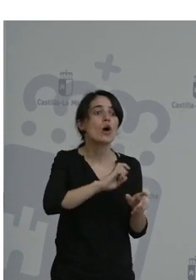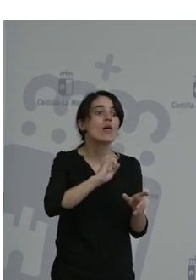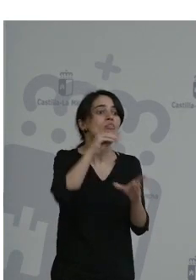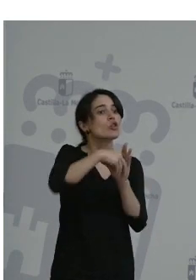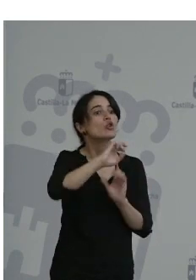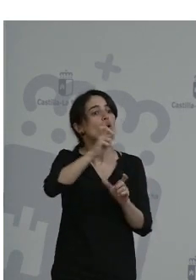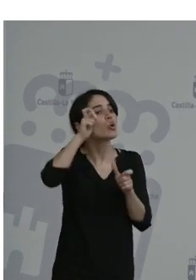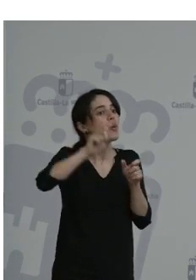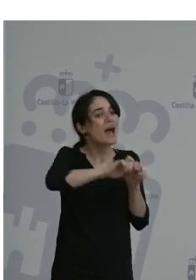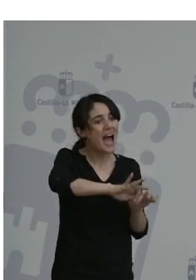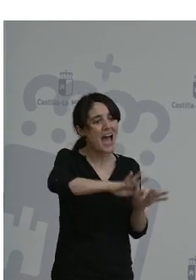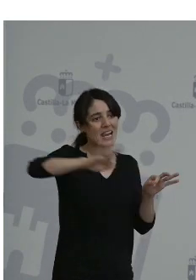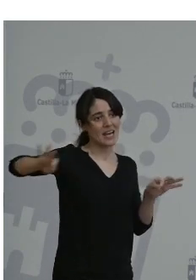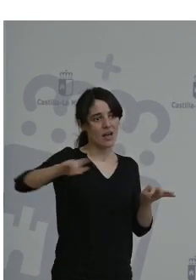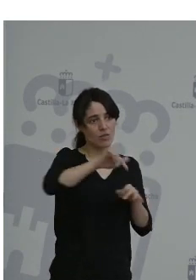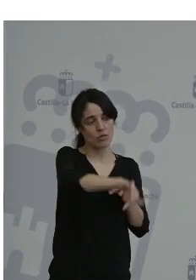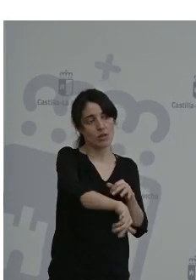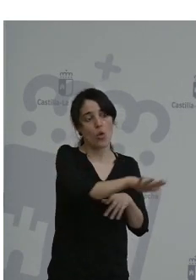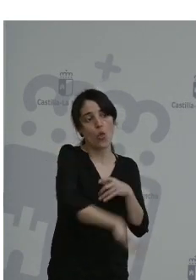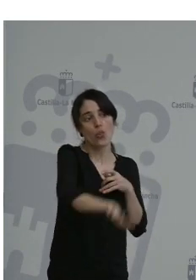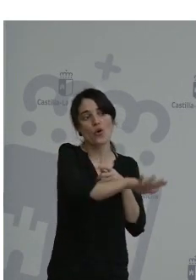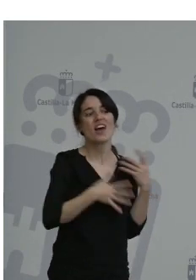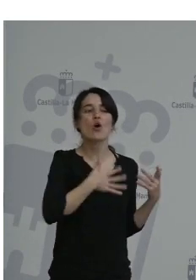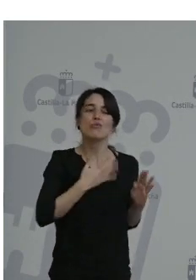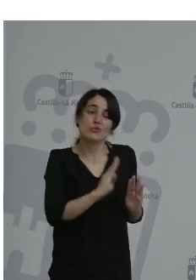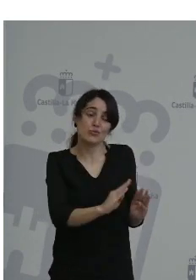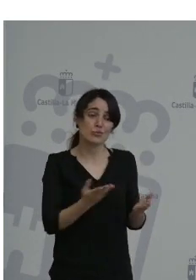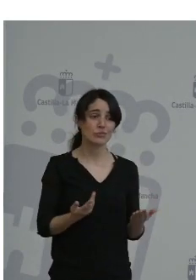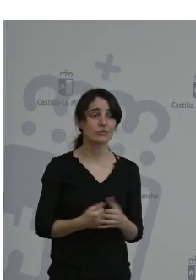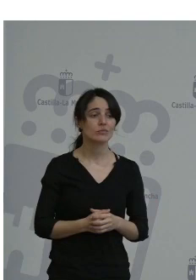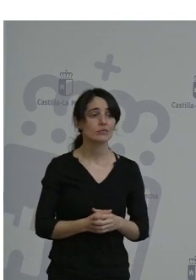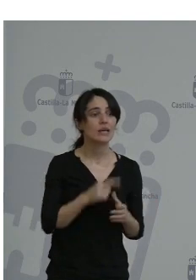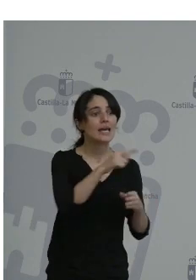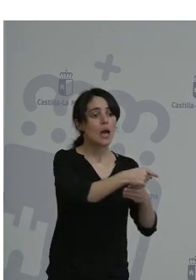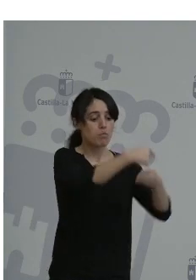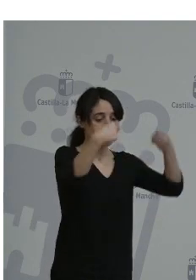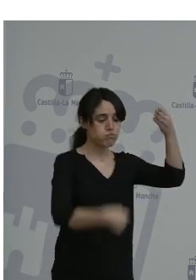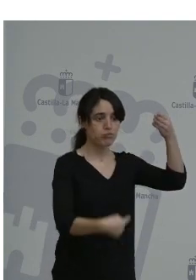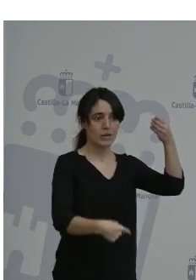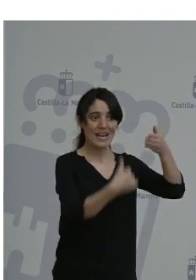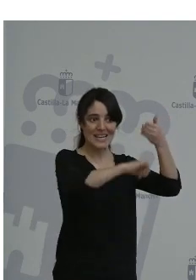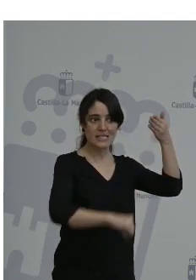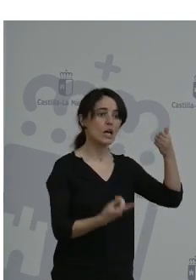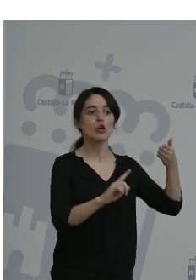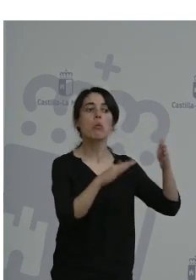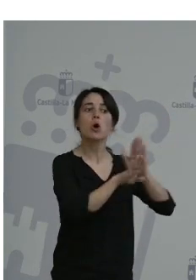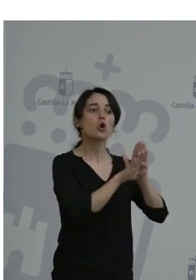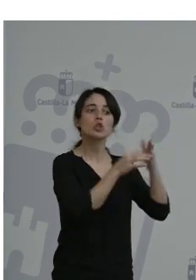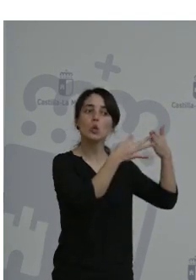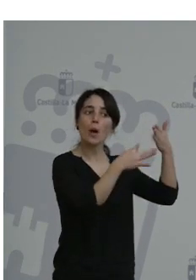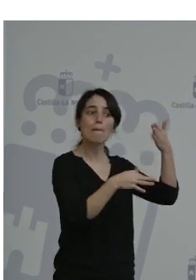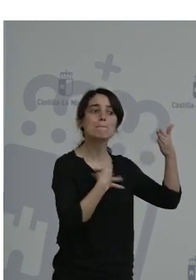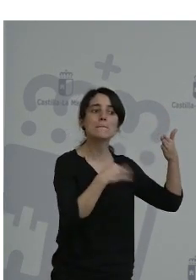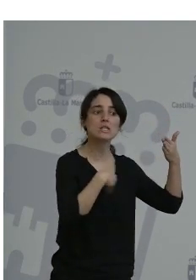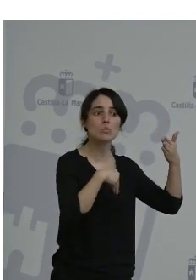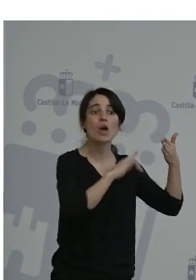zona de confort podamos decir así pues no decae de la lista sino que se mantiene en la lista y cuando